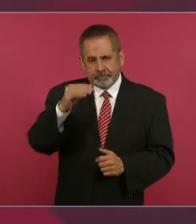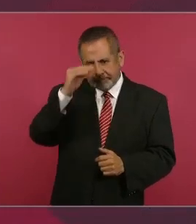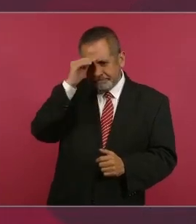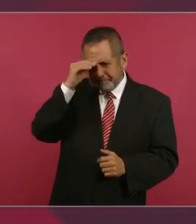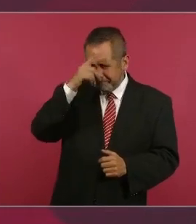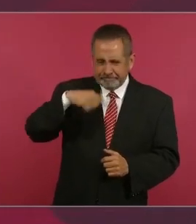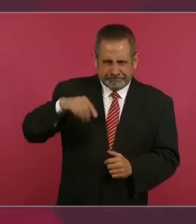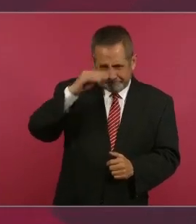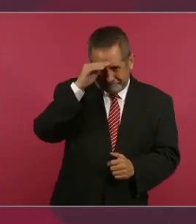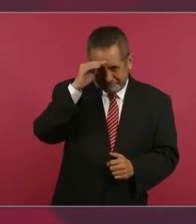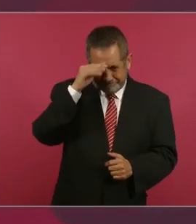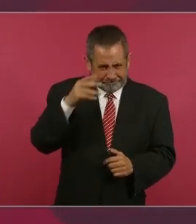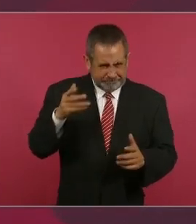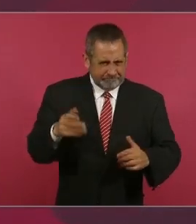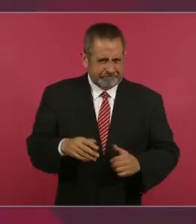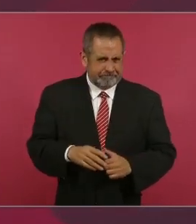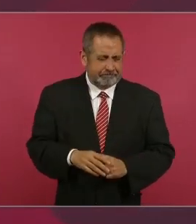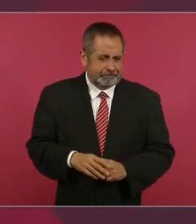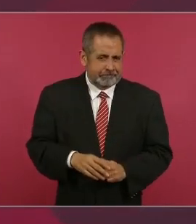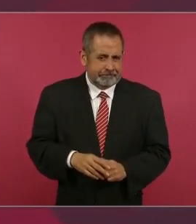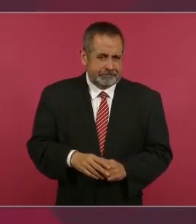pensando